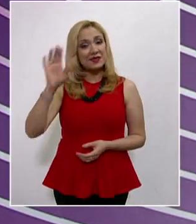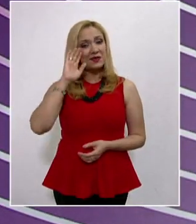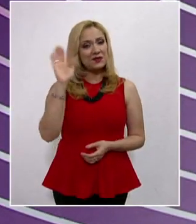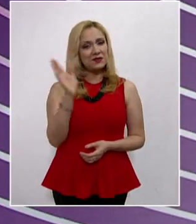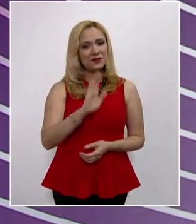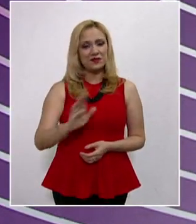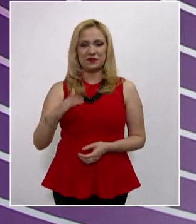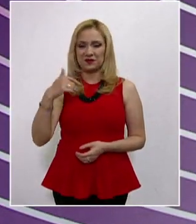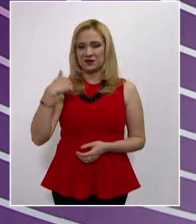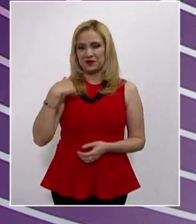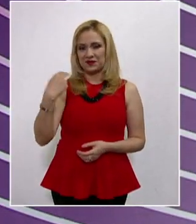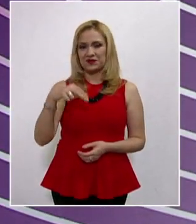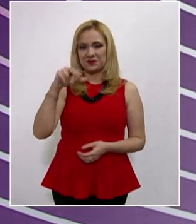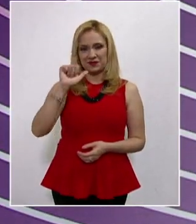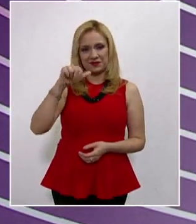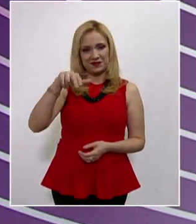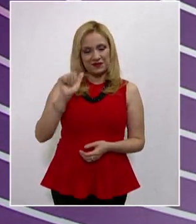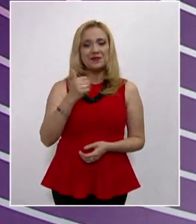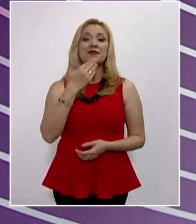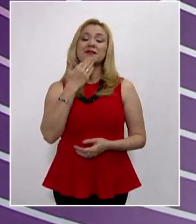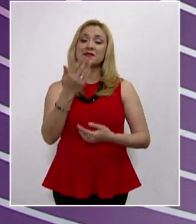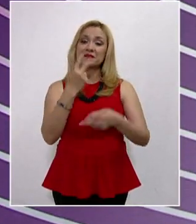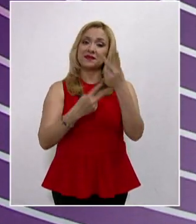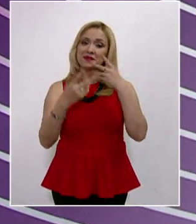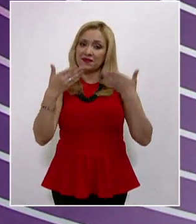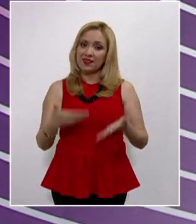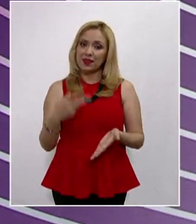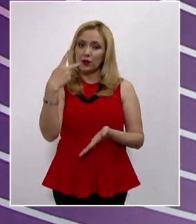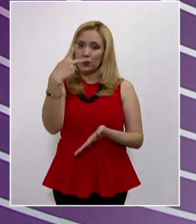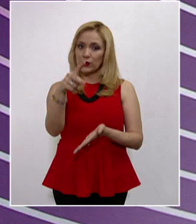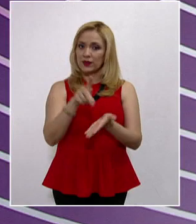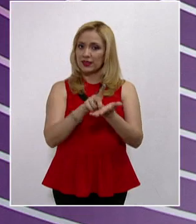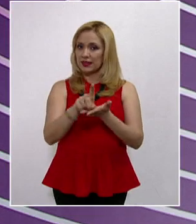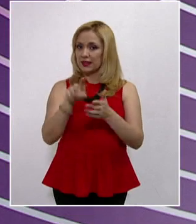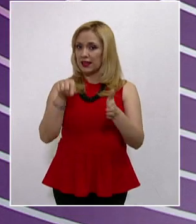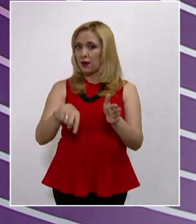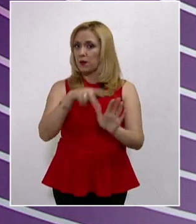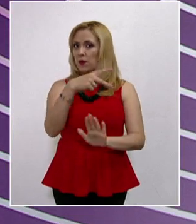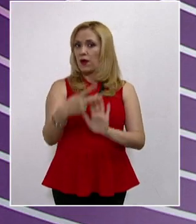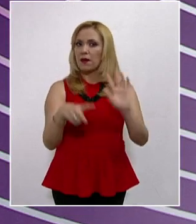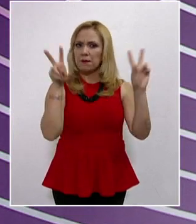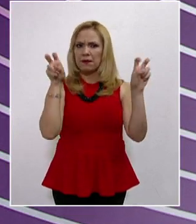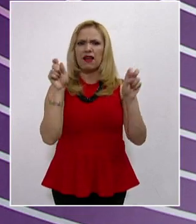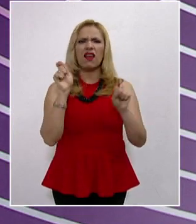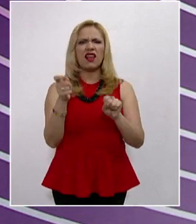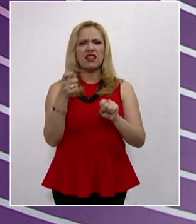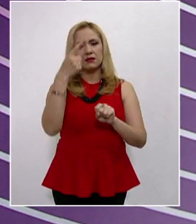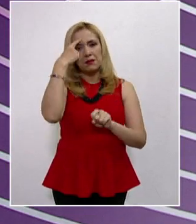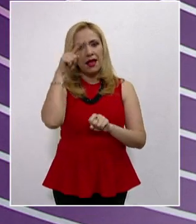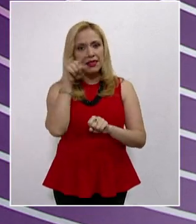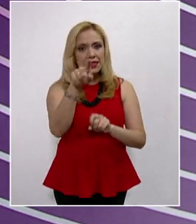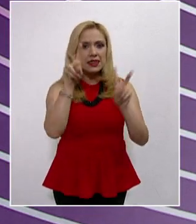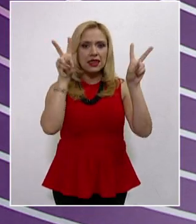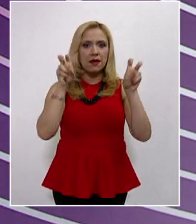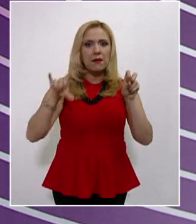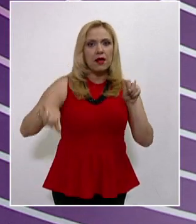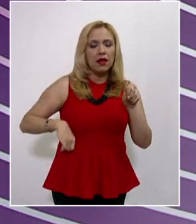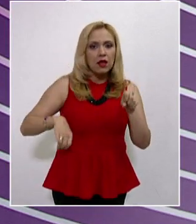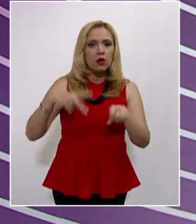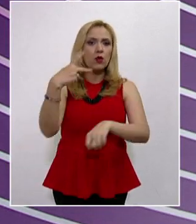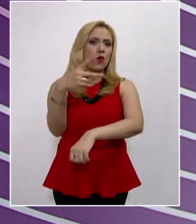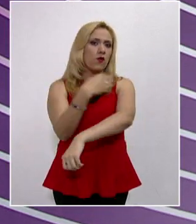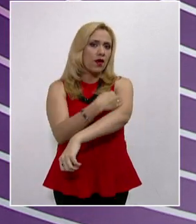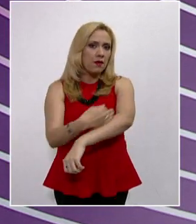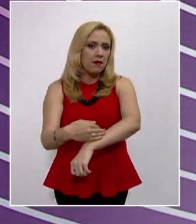¿Qué tal? Soy Ana María Ibarra y te doy la bienvenida a Tus Derechos. Este programa es sobre ti y sobre lo que más te importa, tu